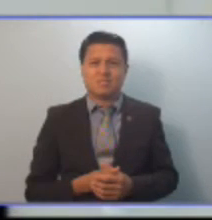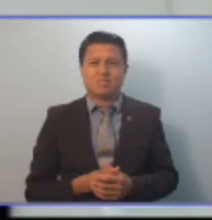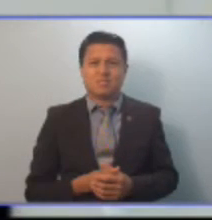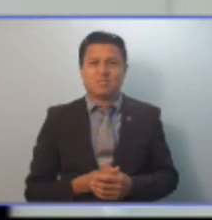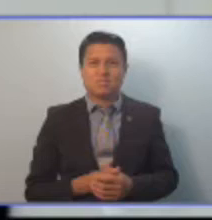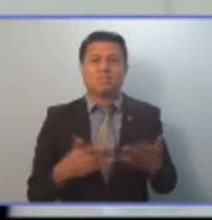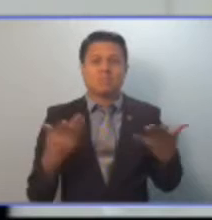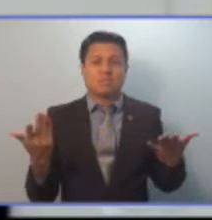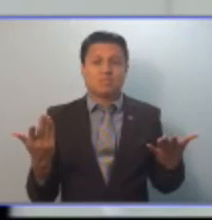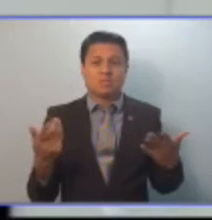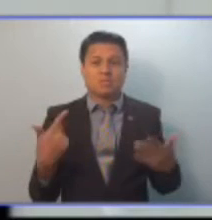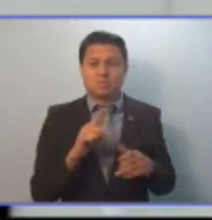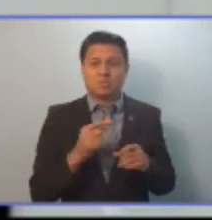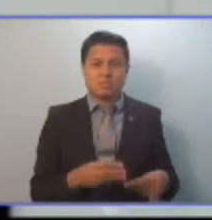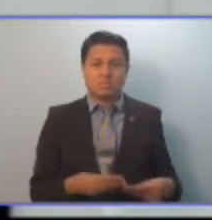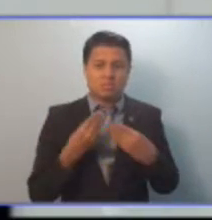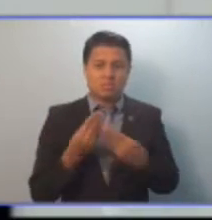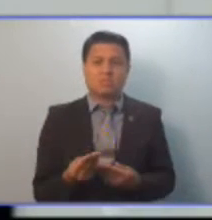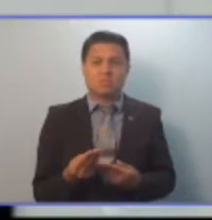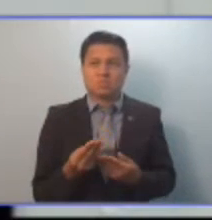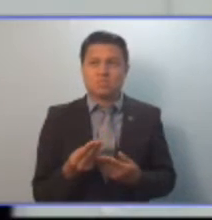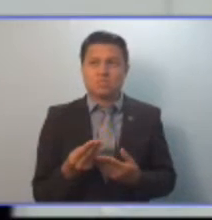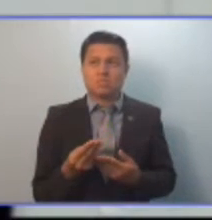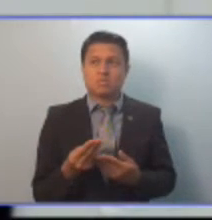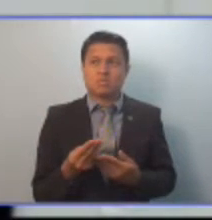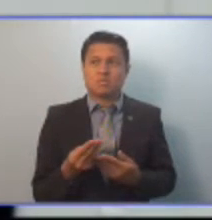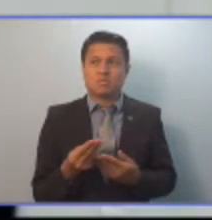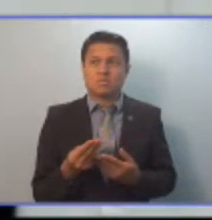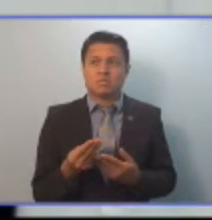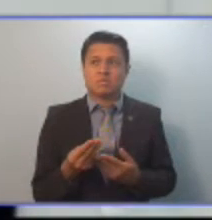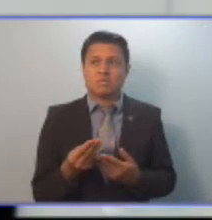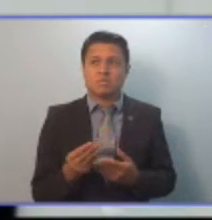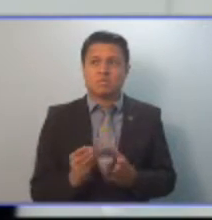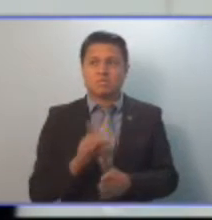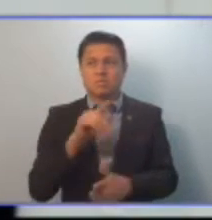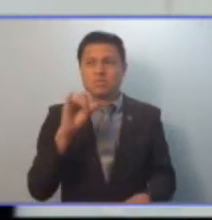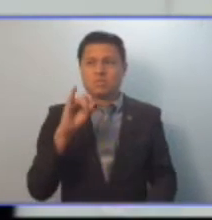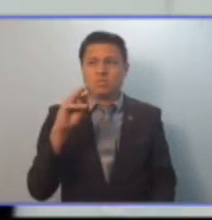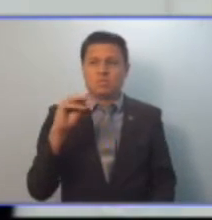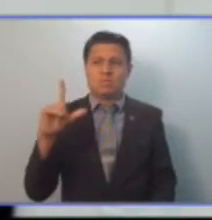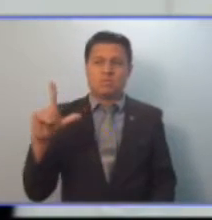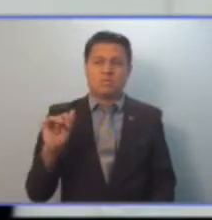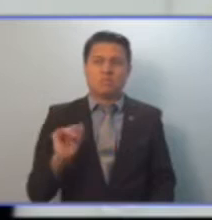qué rol le vamos a ir dando al Instituto de Medicina Legal.